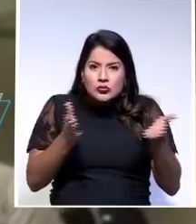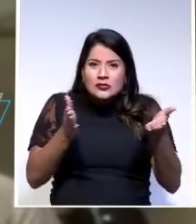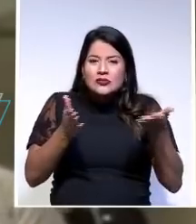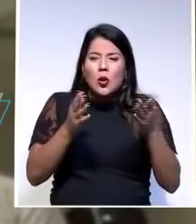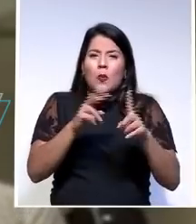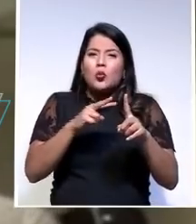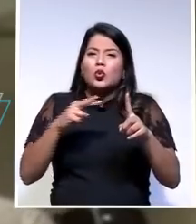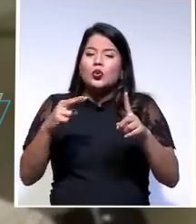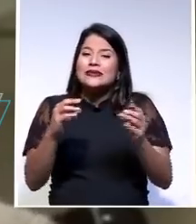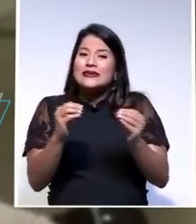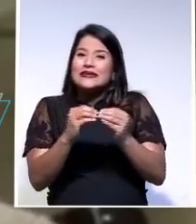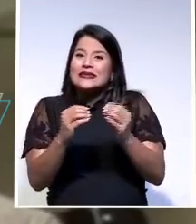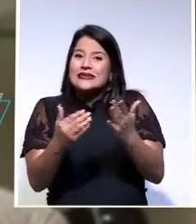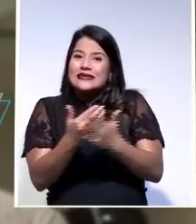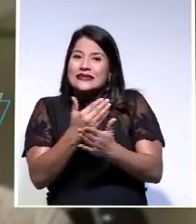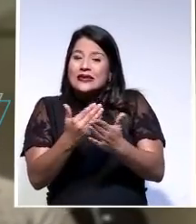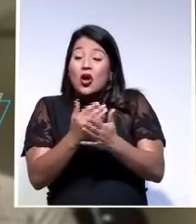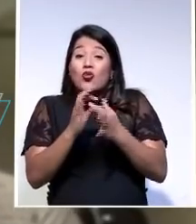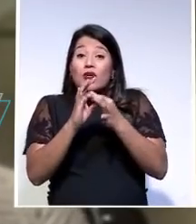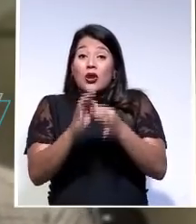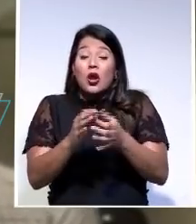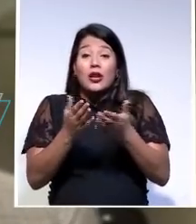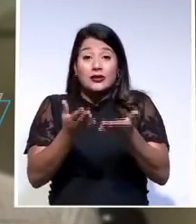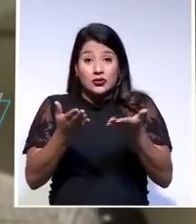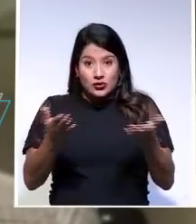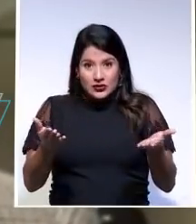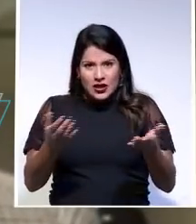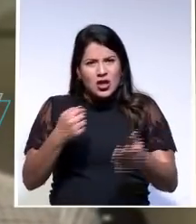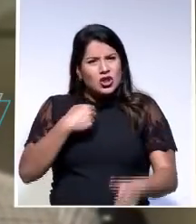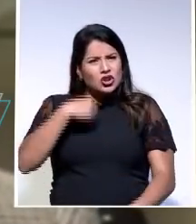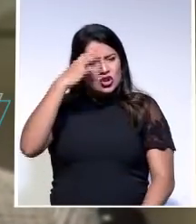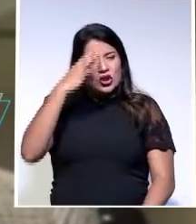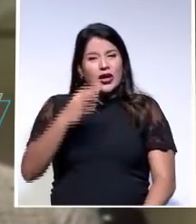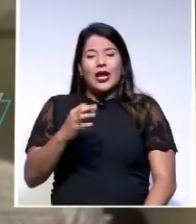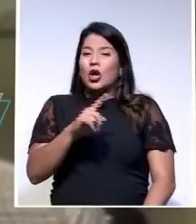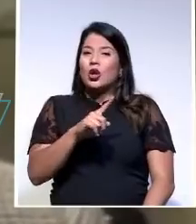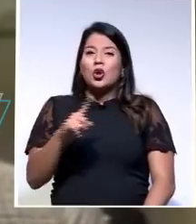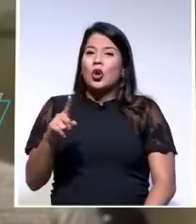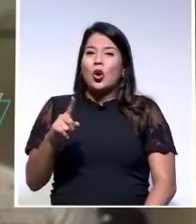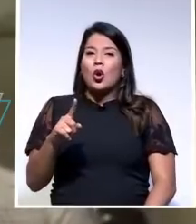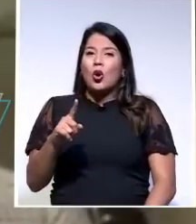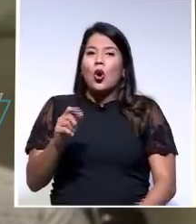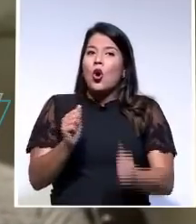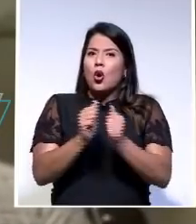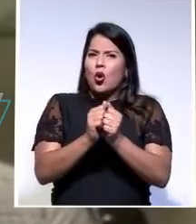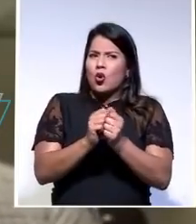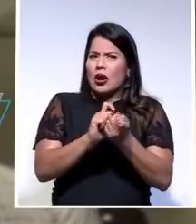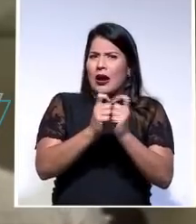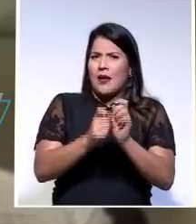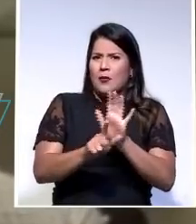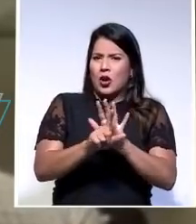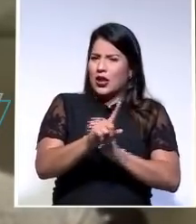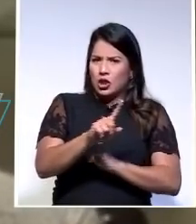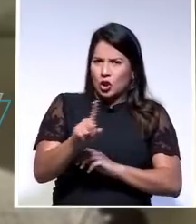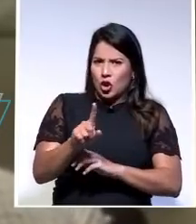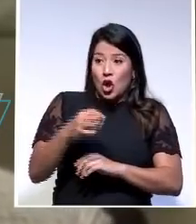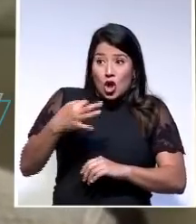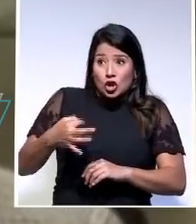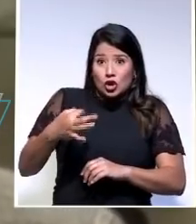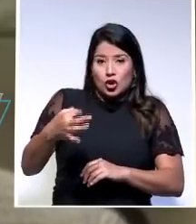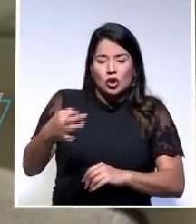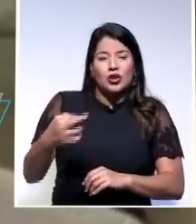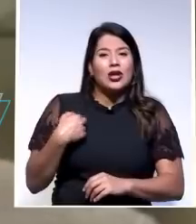visión moderna de las cosas. Yo creo que no es con legislación. Todos los días